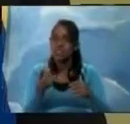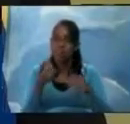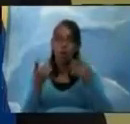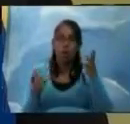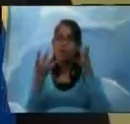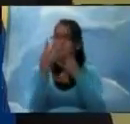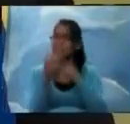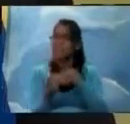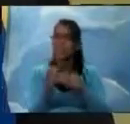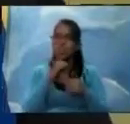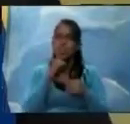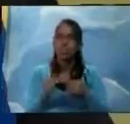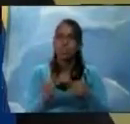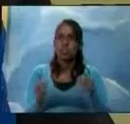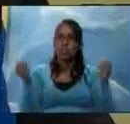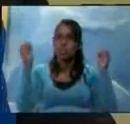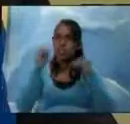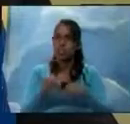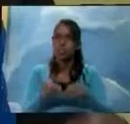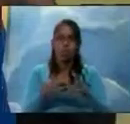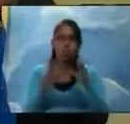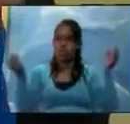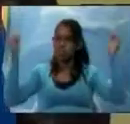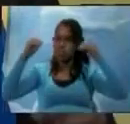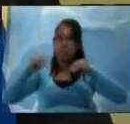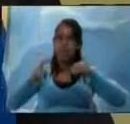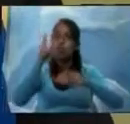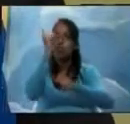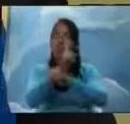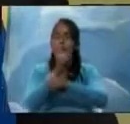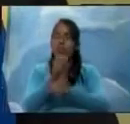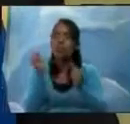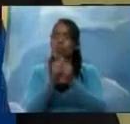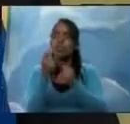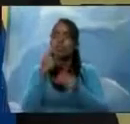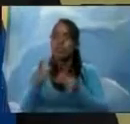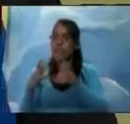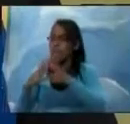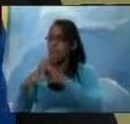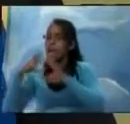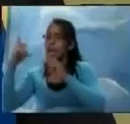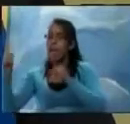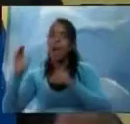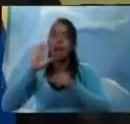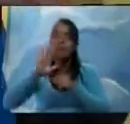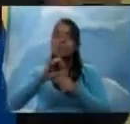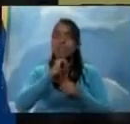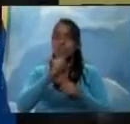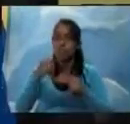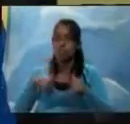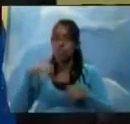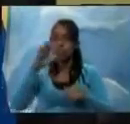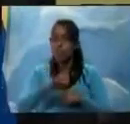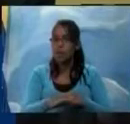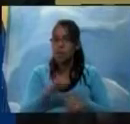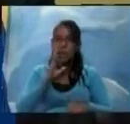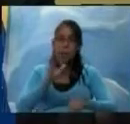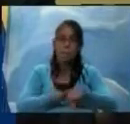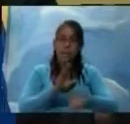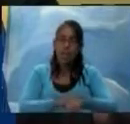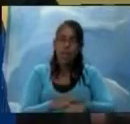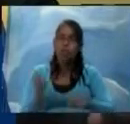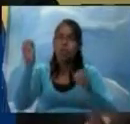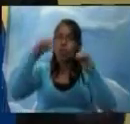mensaje no era un mensaje ilustrado, un mensaje elocuente, solamente con decir: así era yo cuando estaba en el pecado, y mostraba la hoja